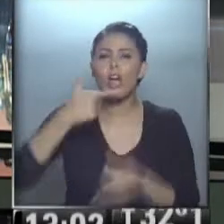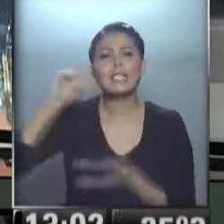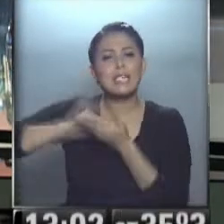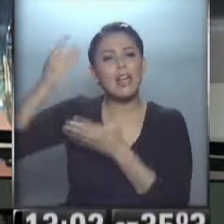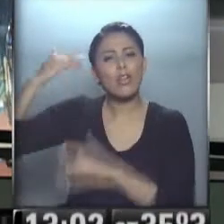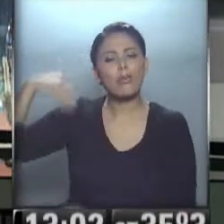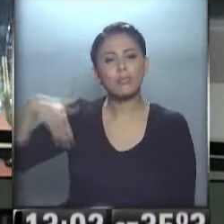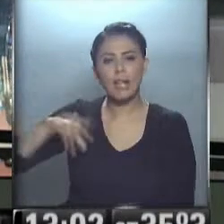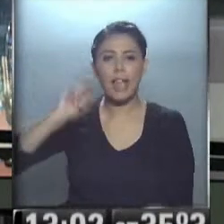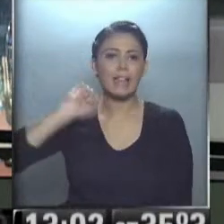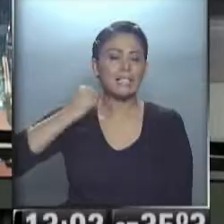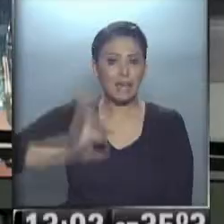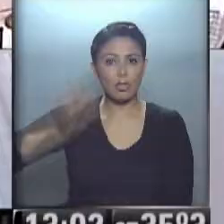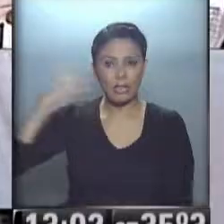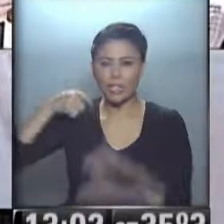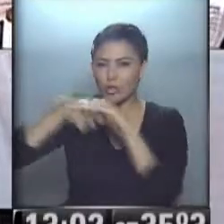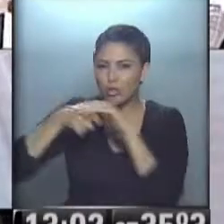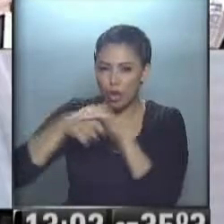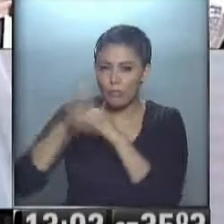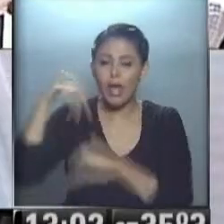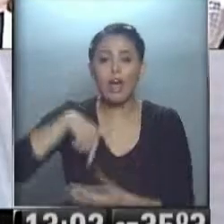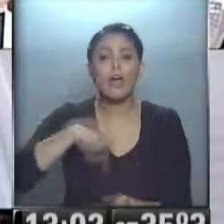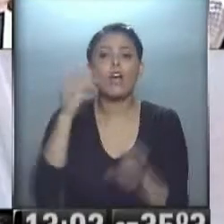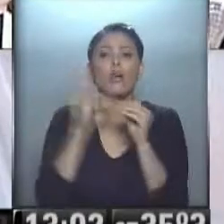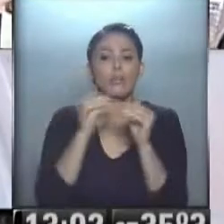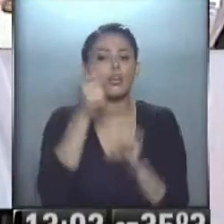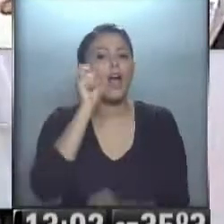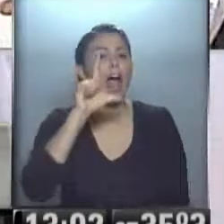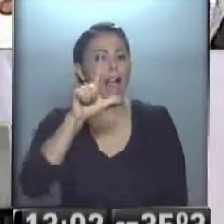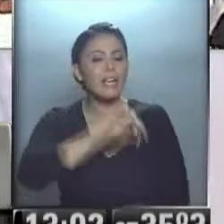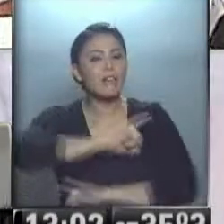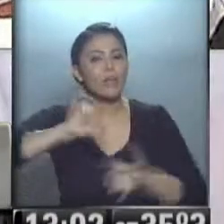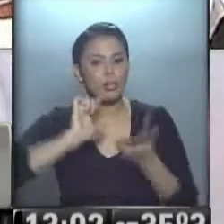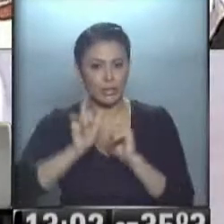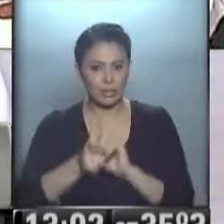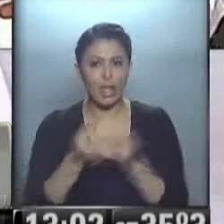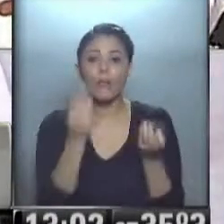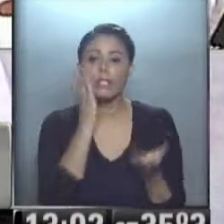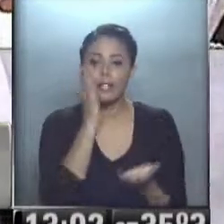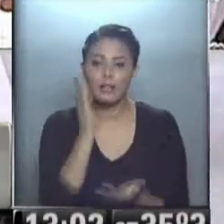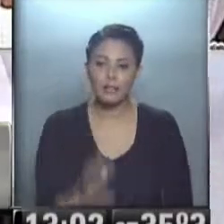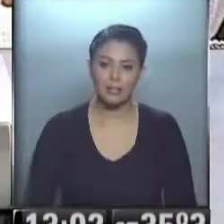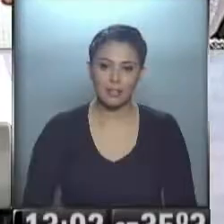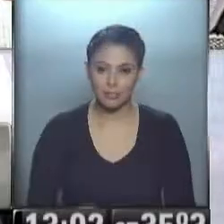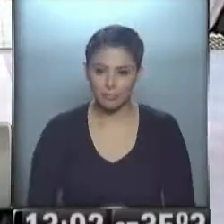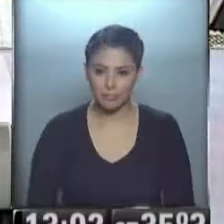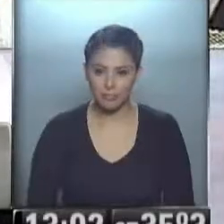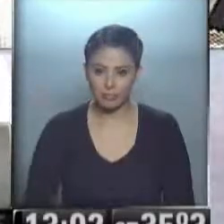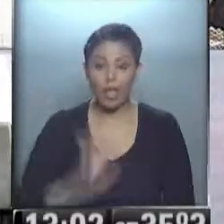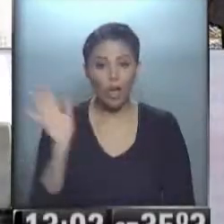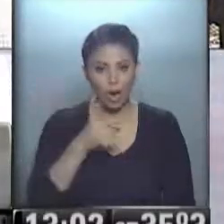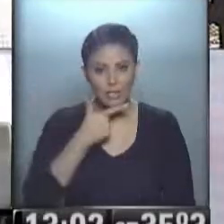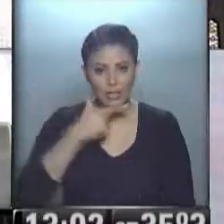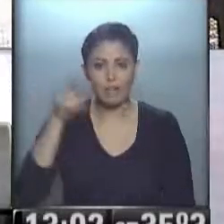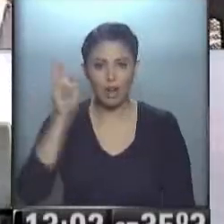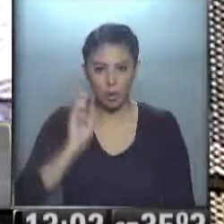ocurrido hace ya 13 años. Así está, Ariel Leiva nos informa, nos actualiza las novedades. Ariel, buenas tardes. Buenas tardes, Silvia,